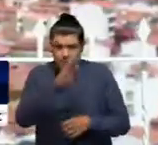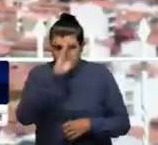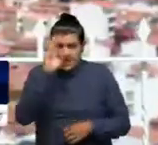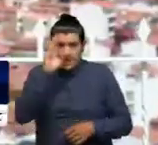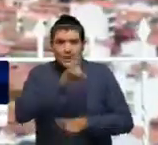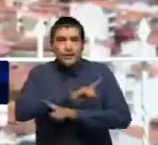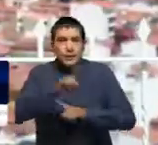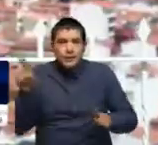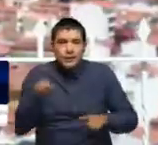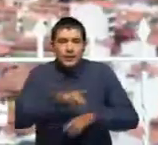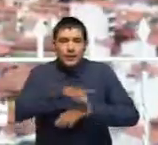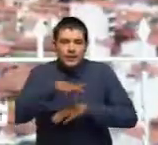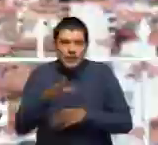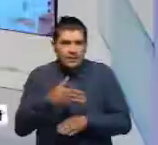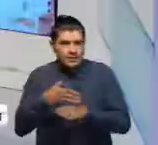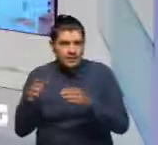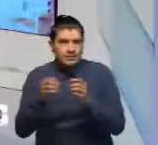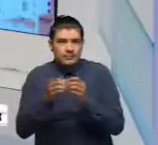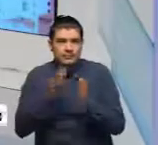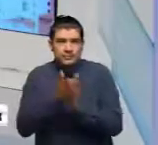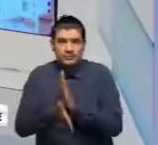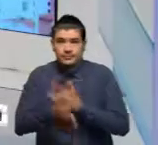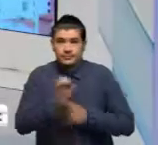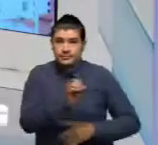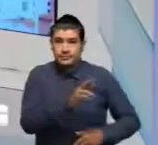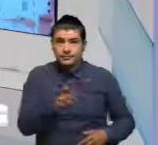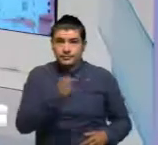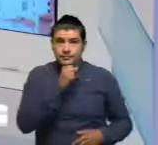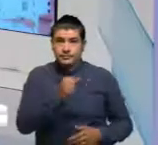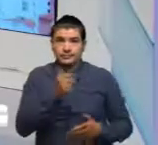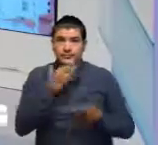información por el momento desde el municipio de san gil continúen compañeros con las noticias desde estudios